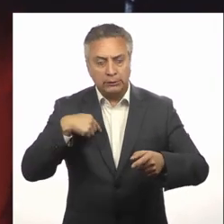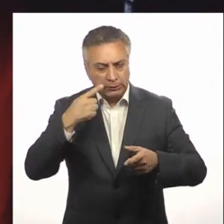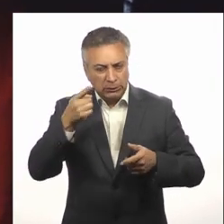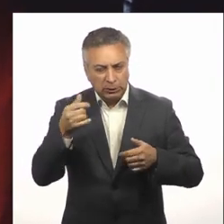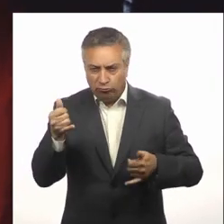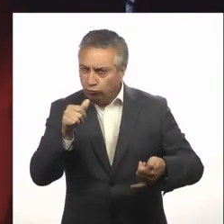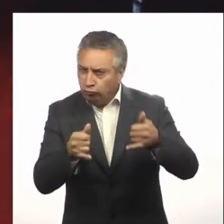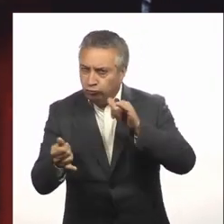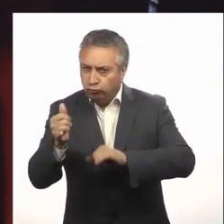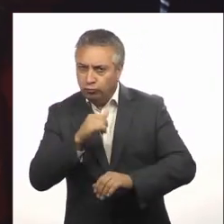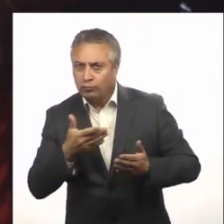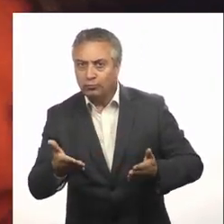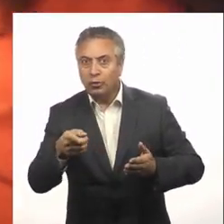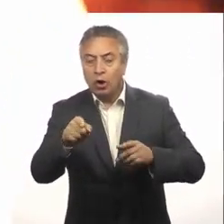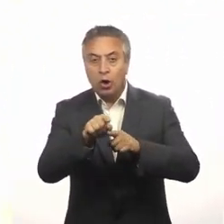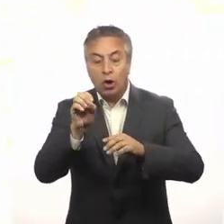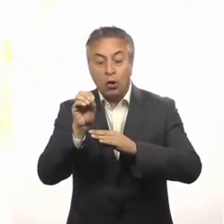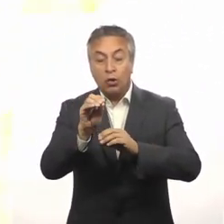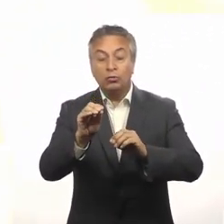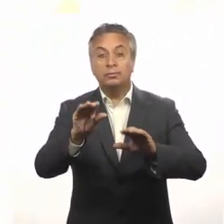la luminiscencia. Acompáñame.